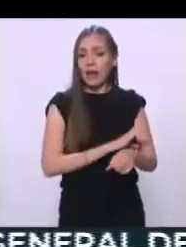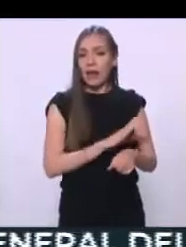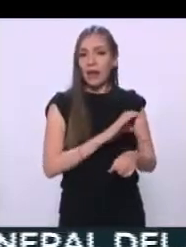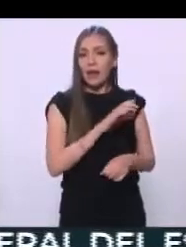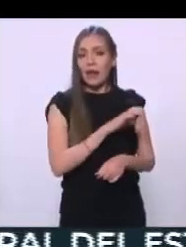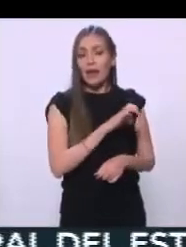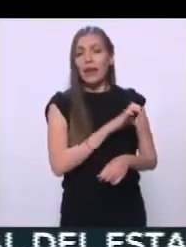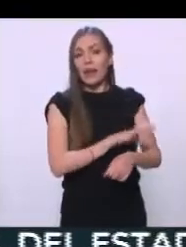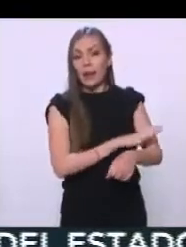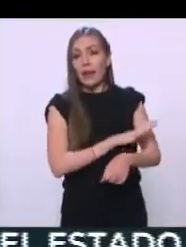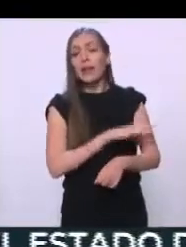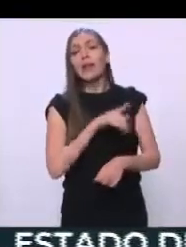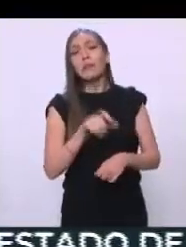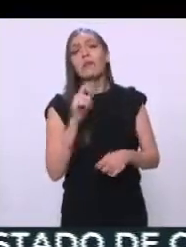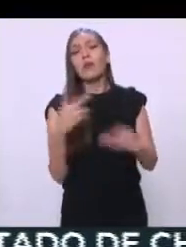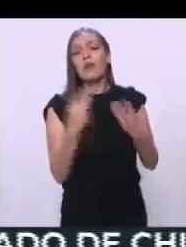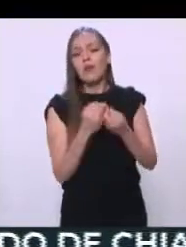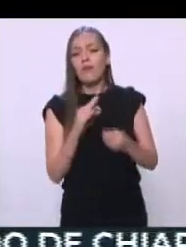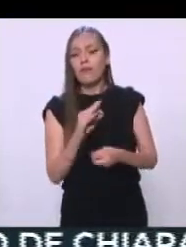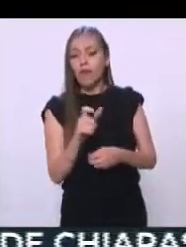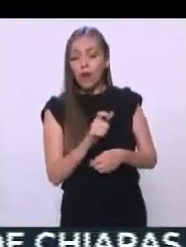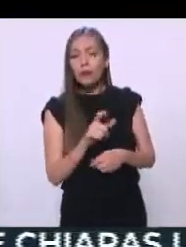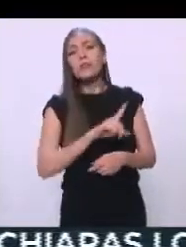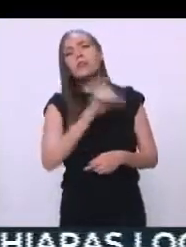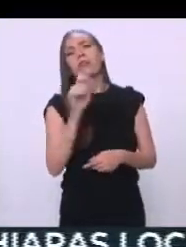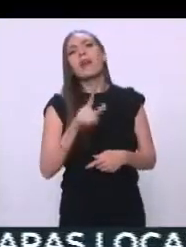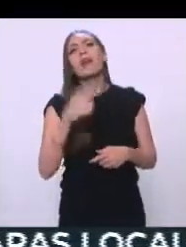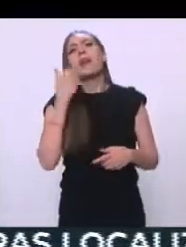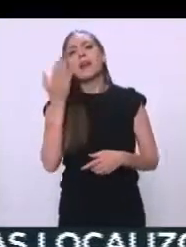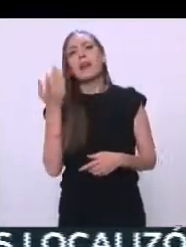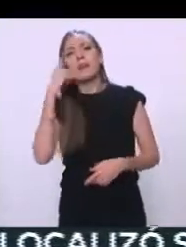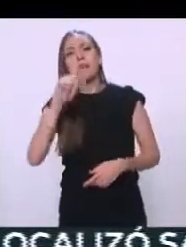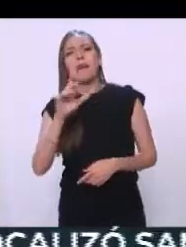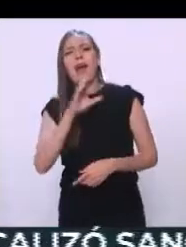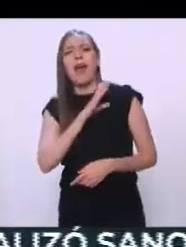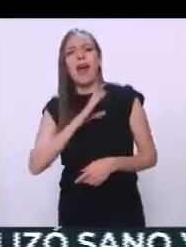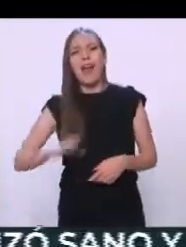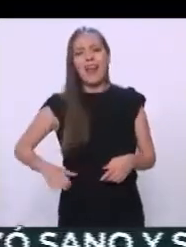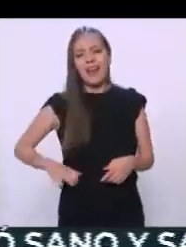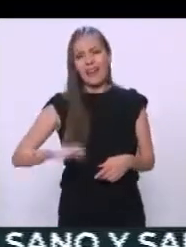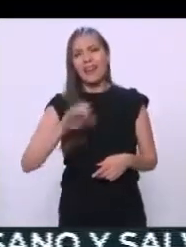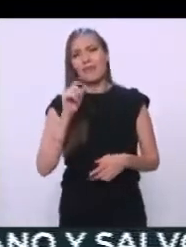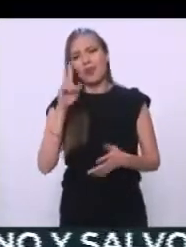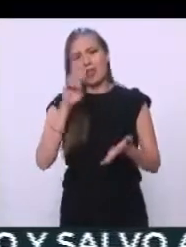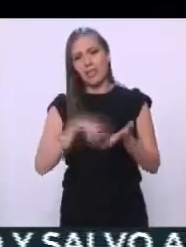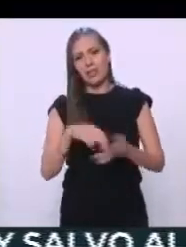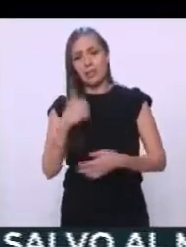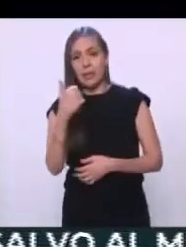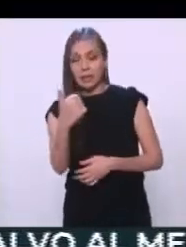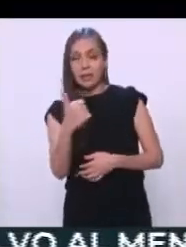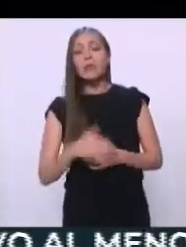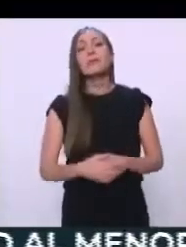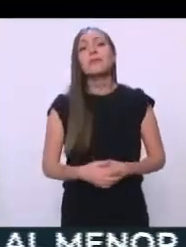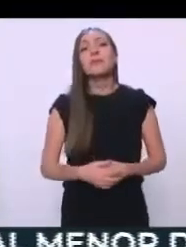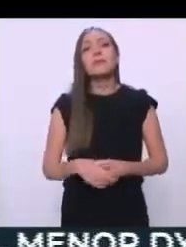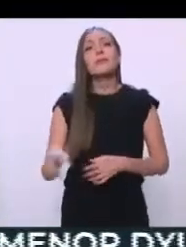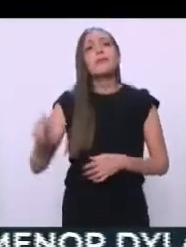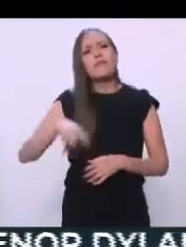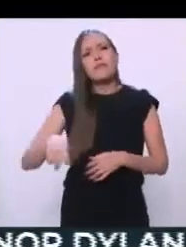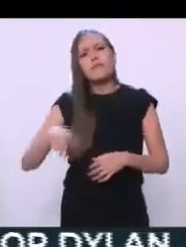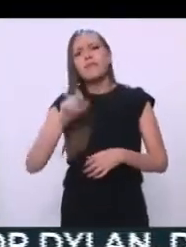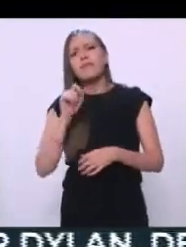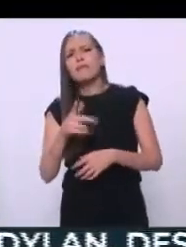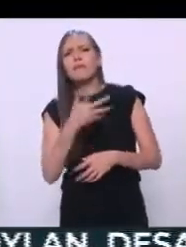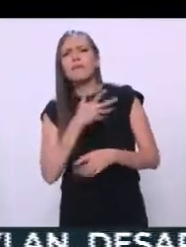su candidatura presidencial para el 2006, y que a lo largo de su gestión en la presidencia de la República pues hubo varios